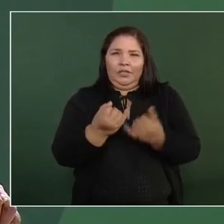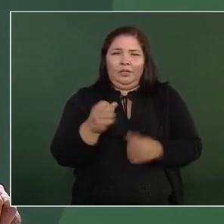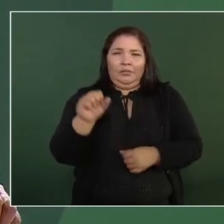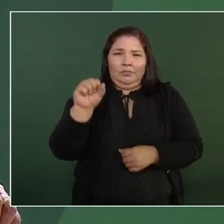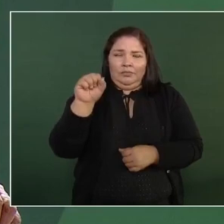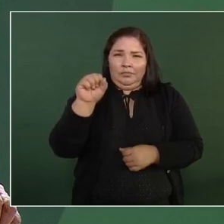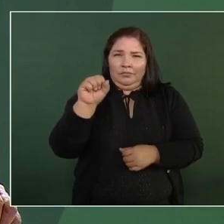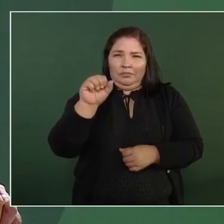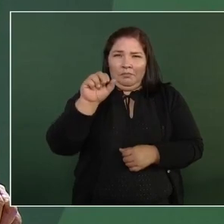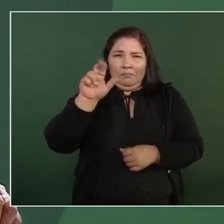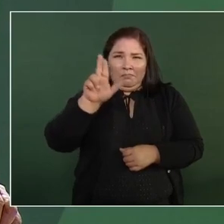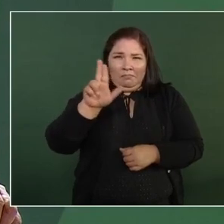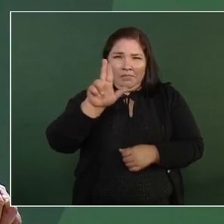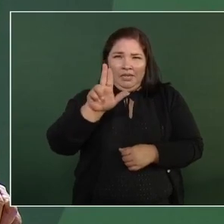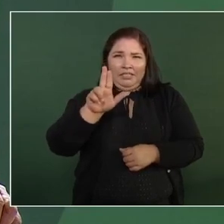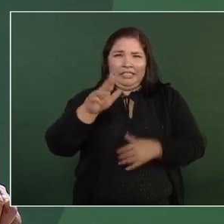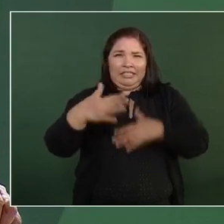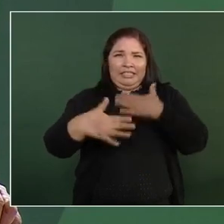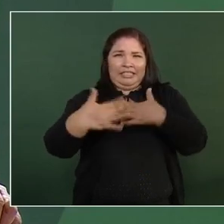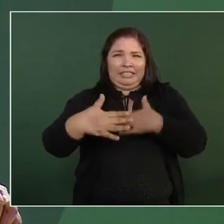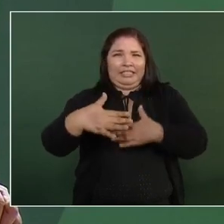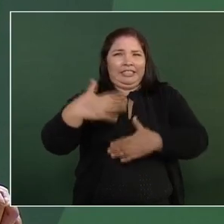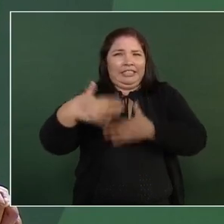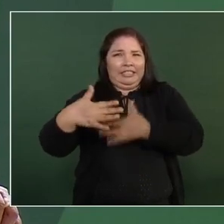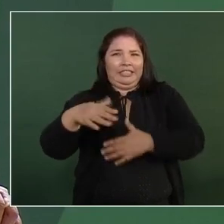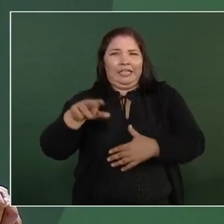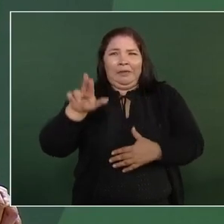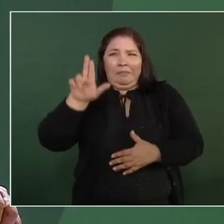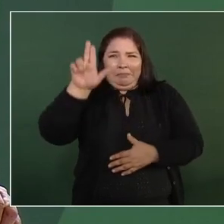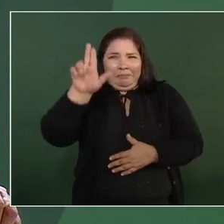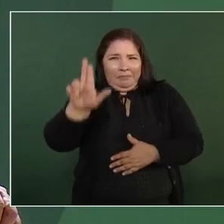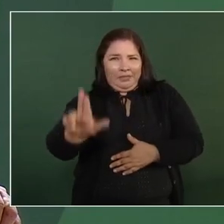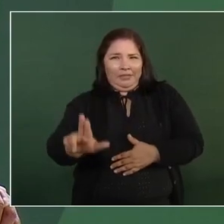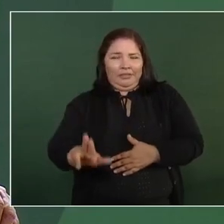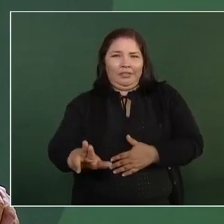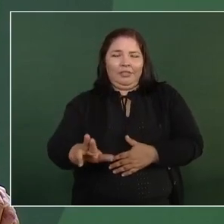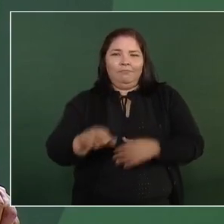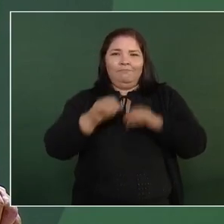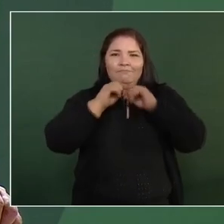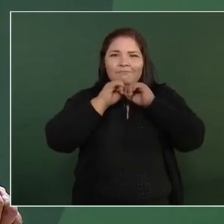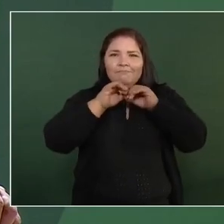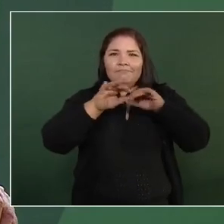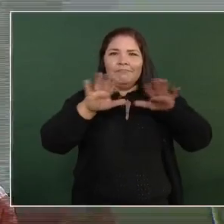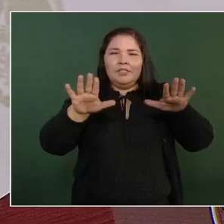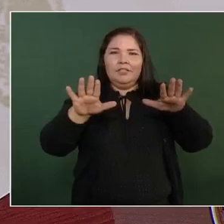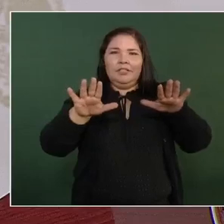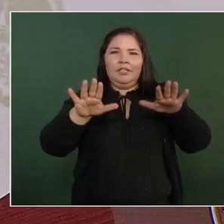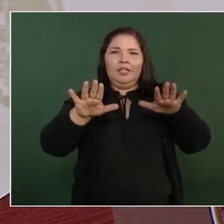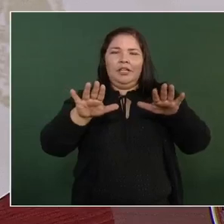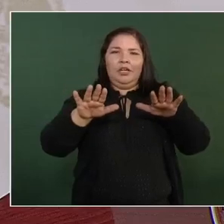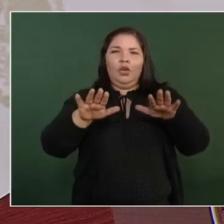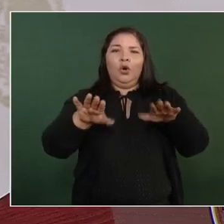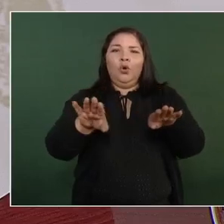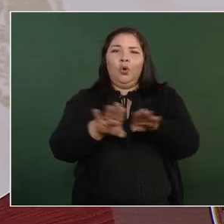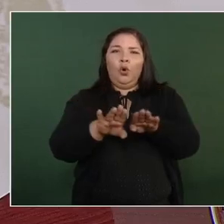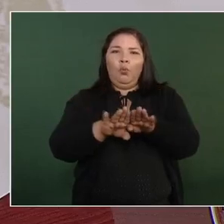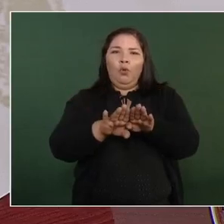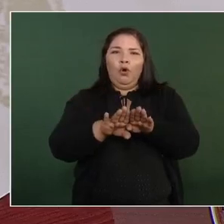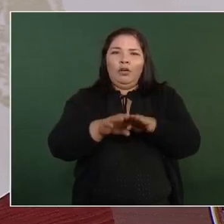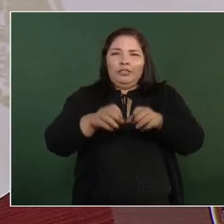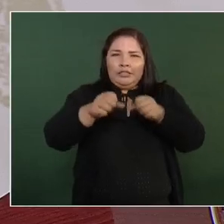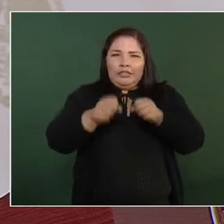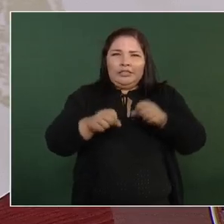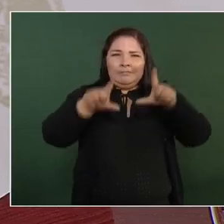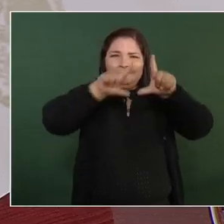15 días se informa sobre la situación de seguridad en el país